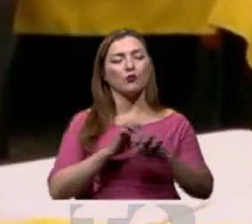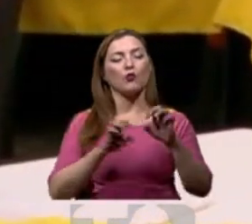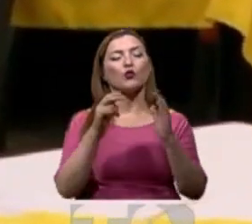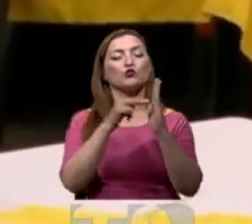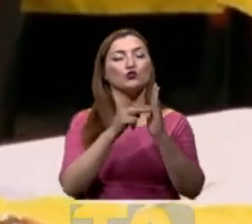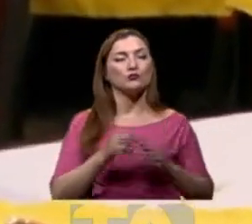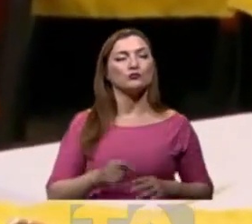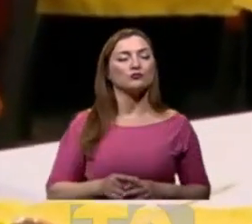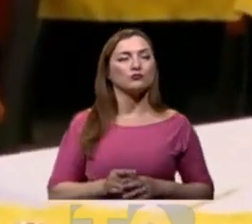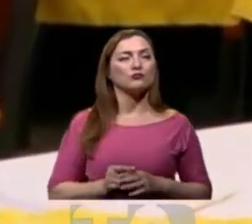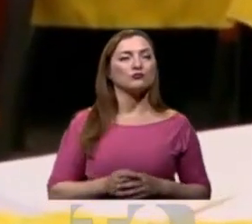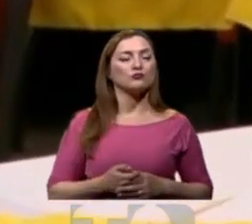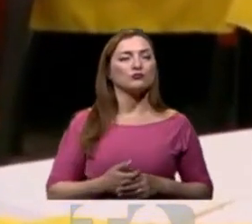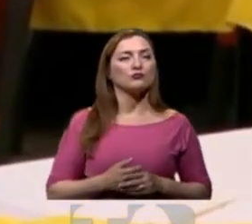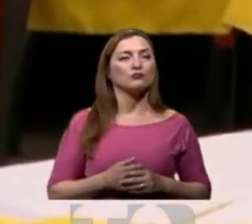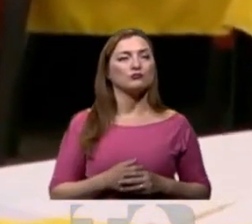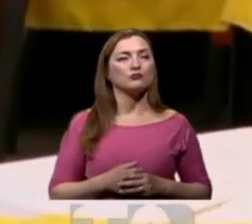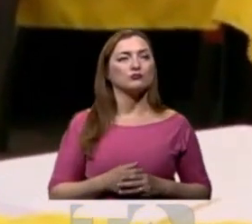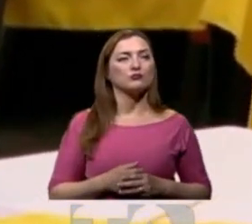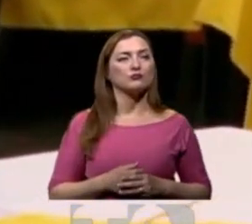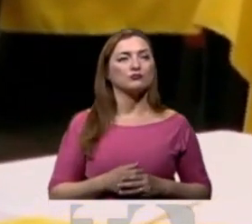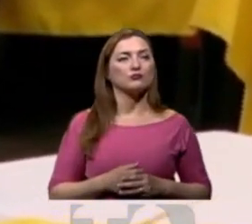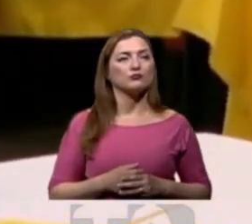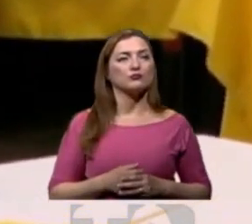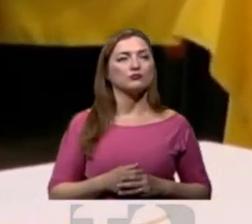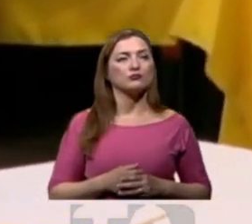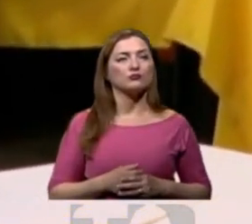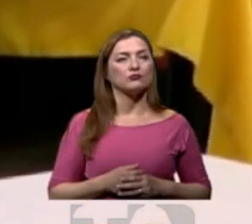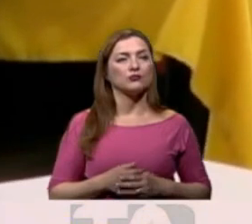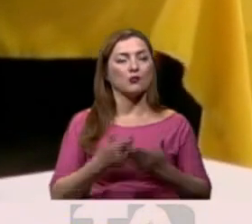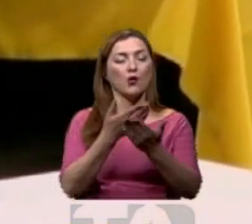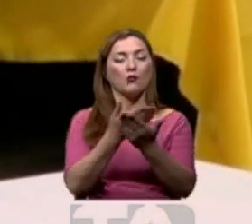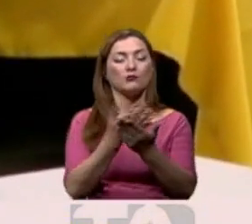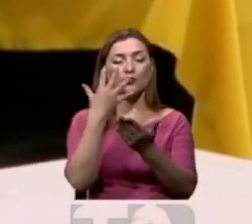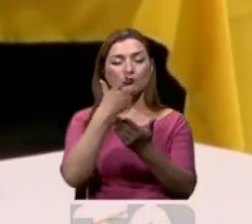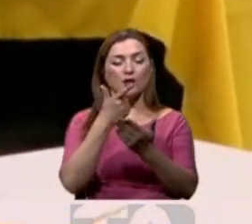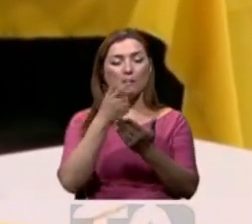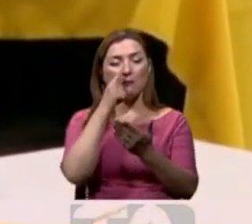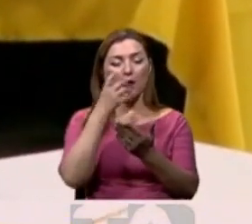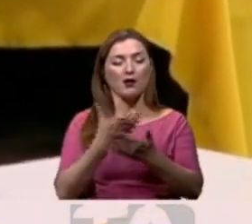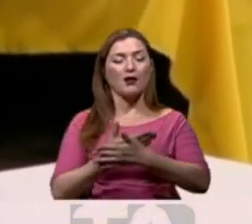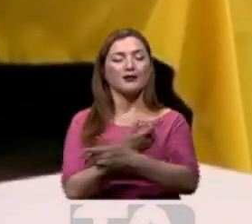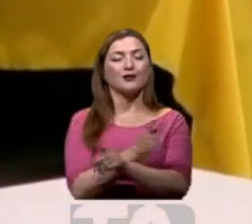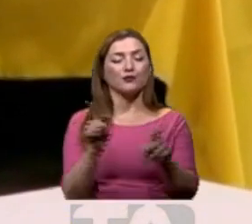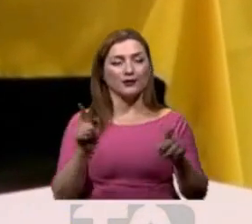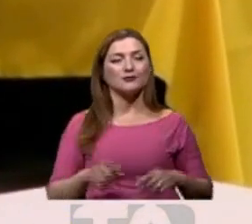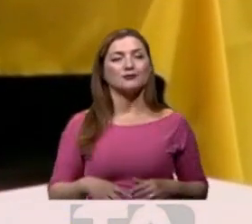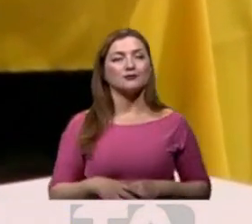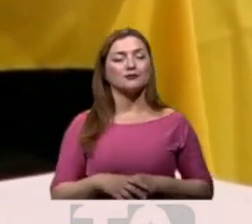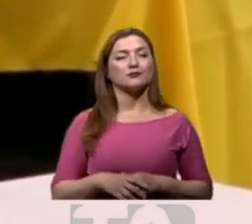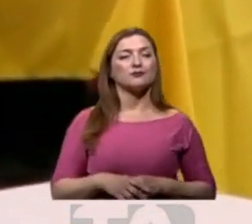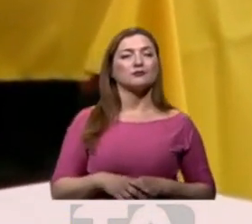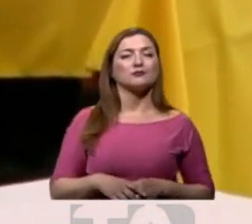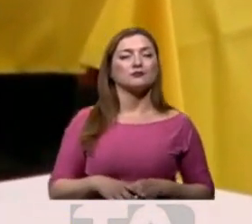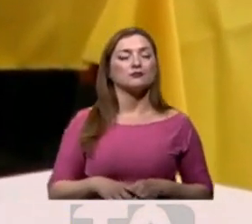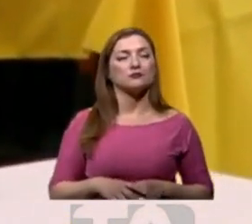calificación. Bueno, antes de eso quiero decirles que la presentación de la guaguita, pues muy linda, súper diferente a todas las que hemos visto hasta el día de